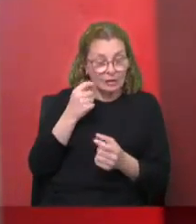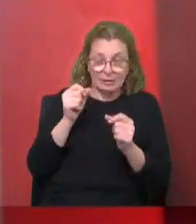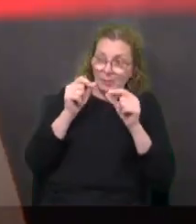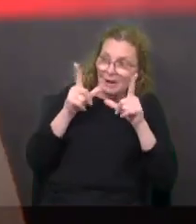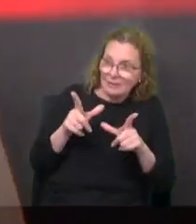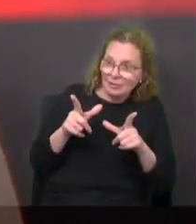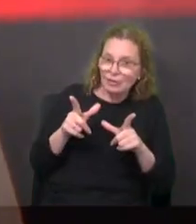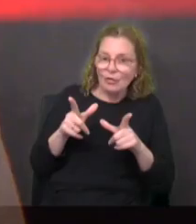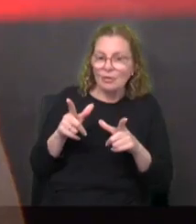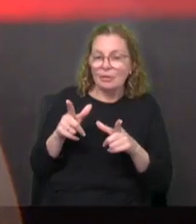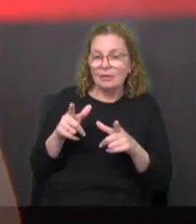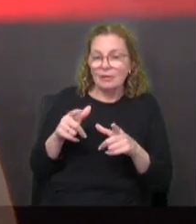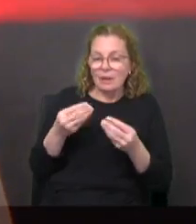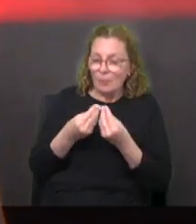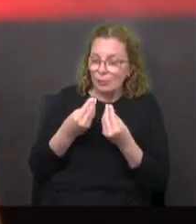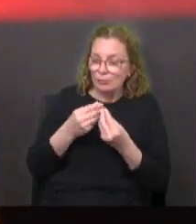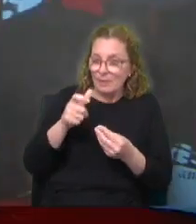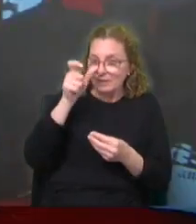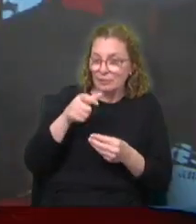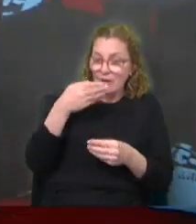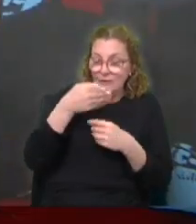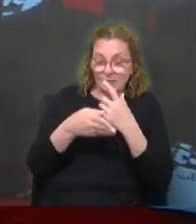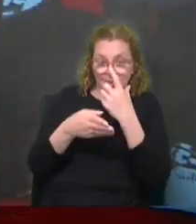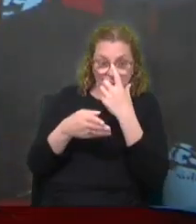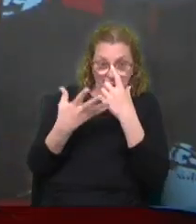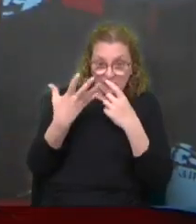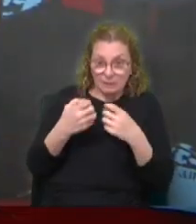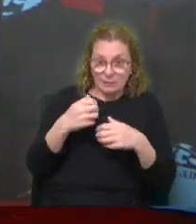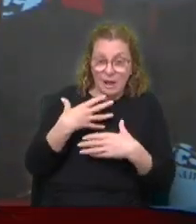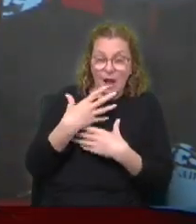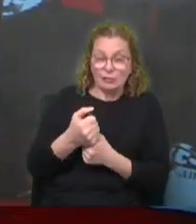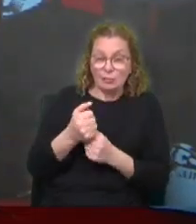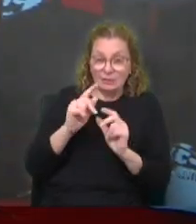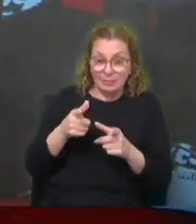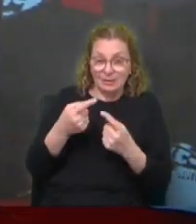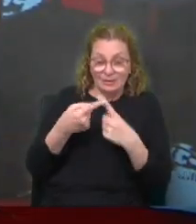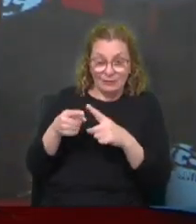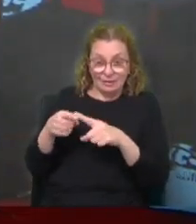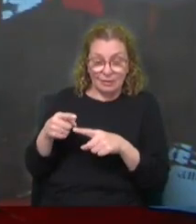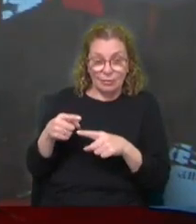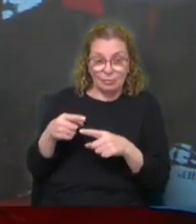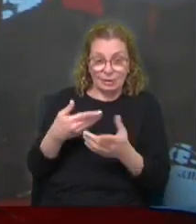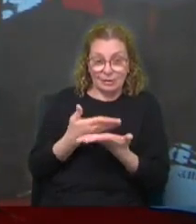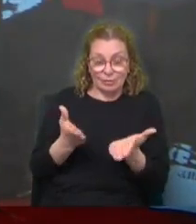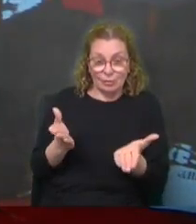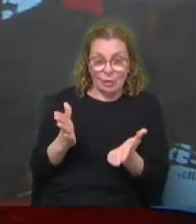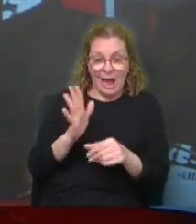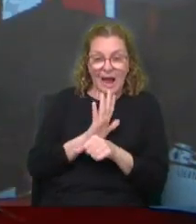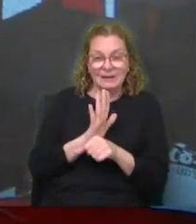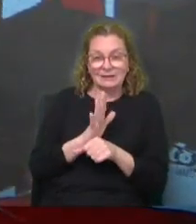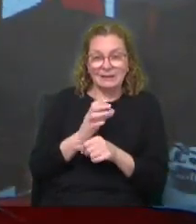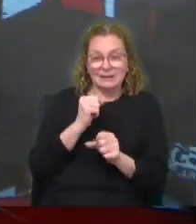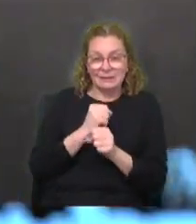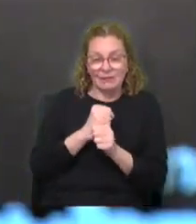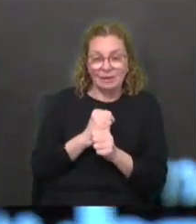y que convoque mucha gente y todo, creo que contribuye también a la legitimación de todas estas manifestaciones que hay adentro. Legitimar. Excelente. El